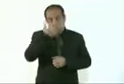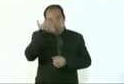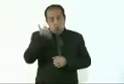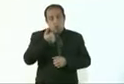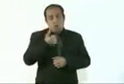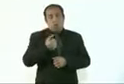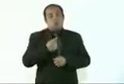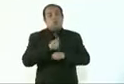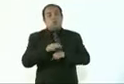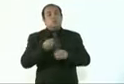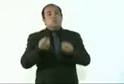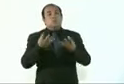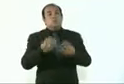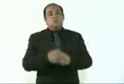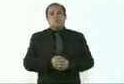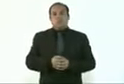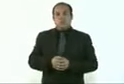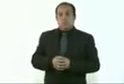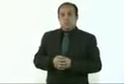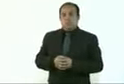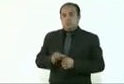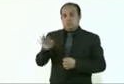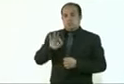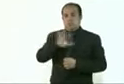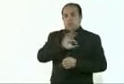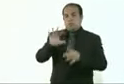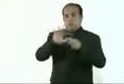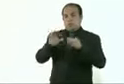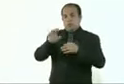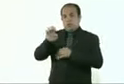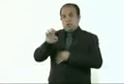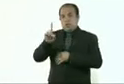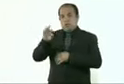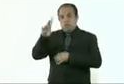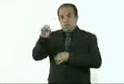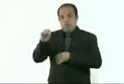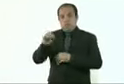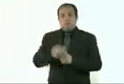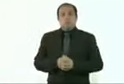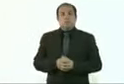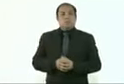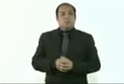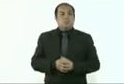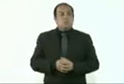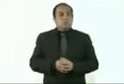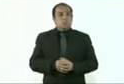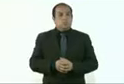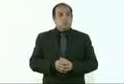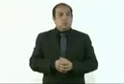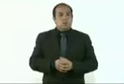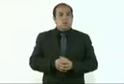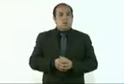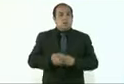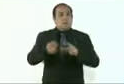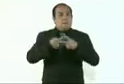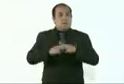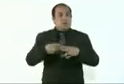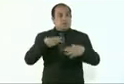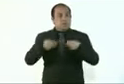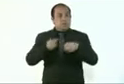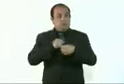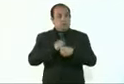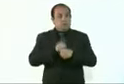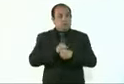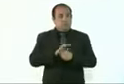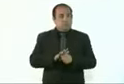Digamos que, a lo mejor lo puede explicar mejor Eduardo, Desde el principio de la pandemia siempre hay una